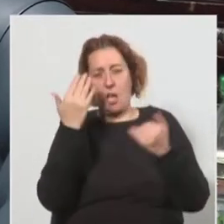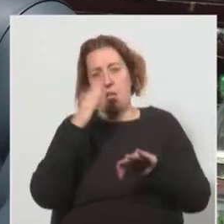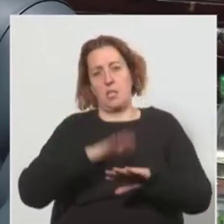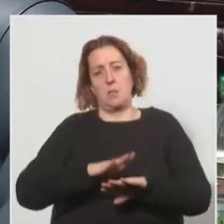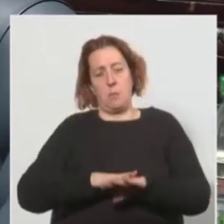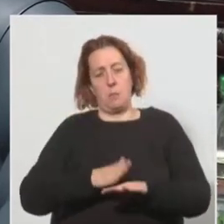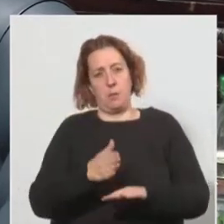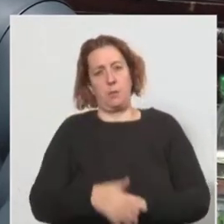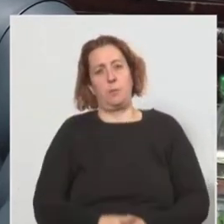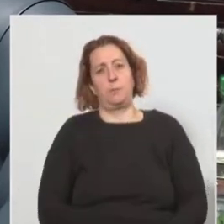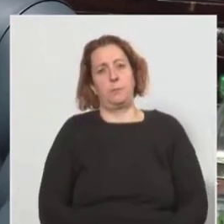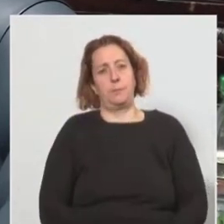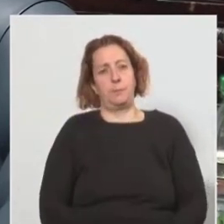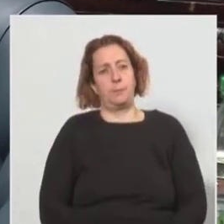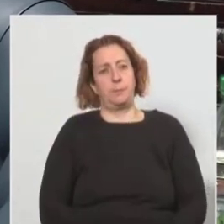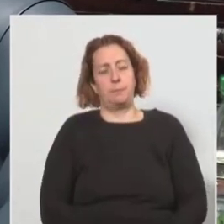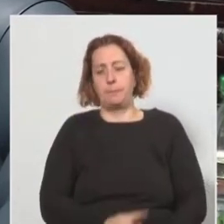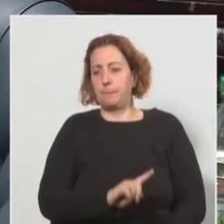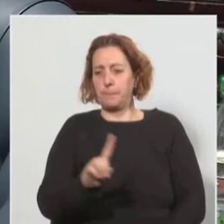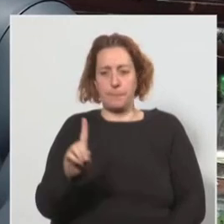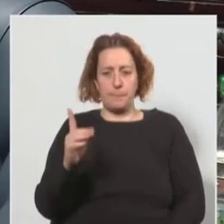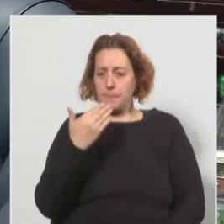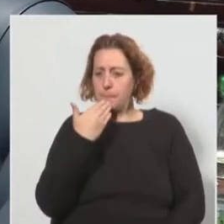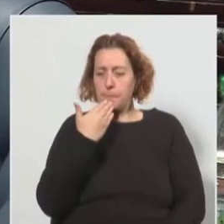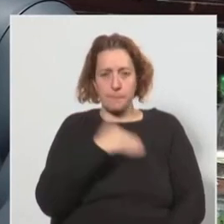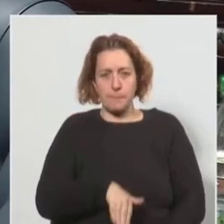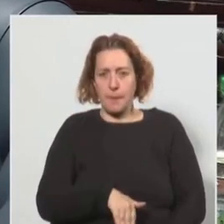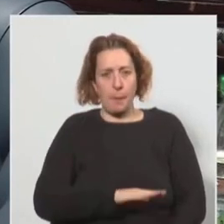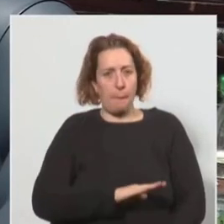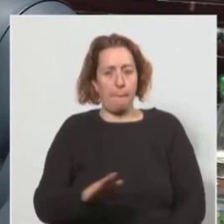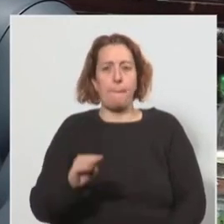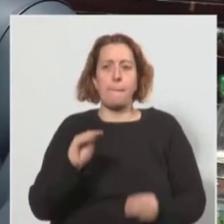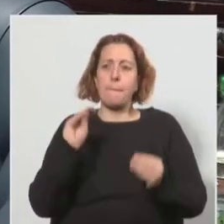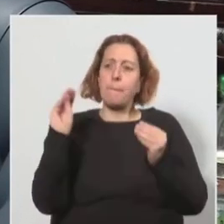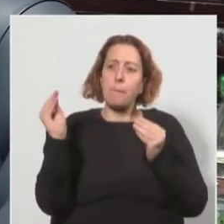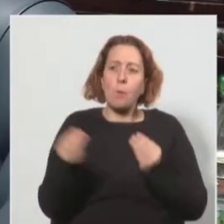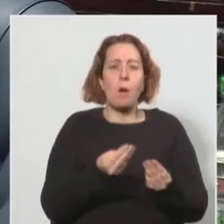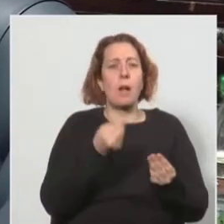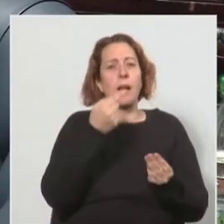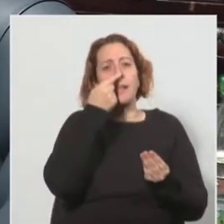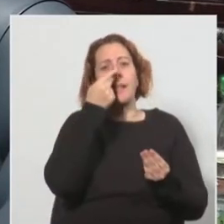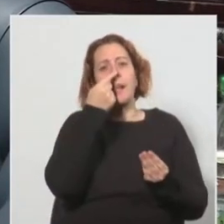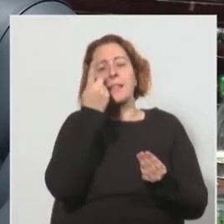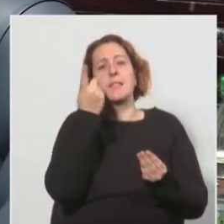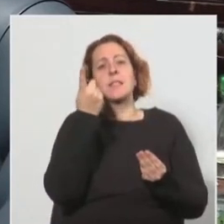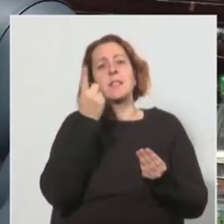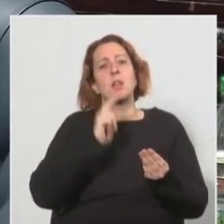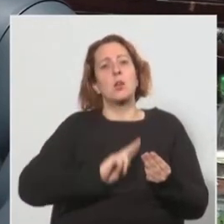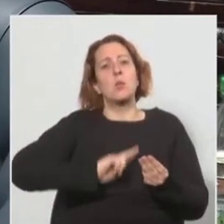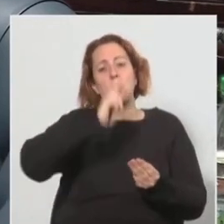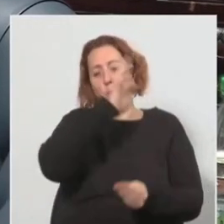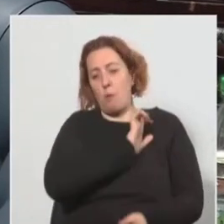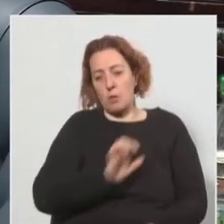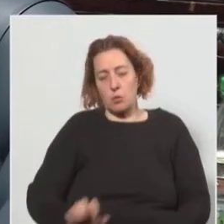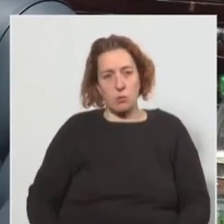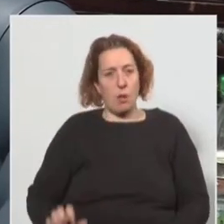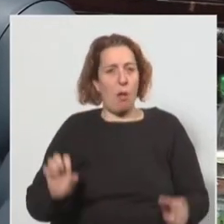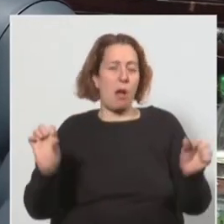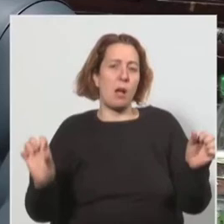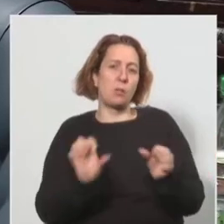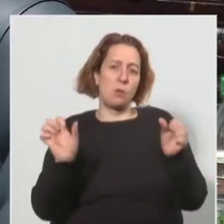momento. No logramos entender cuál era el interés del Estado uruguayo de actuar de esa forma.